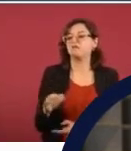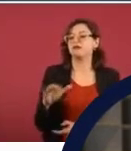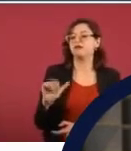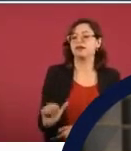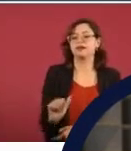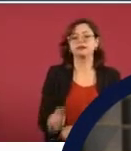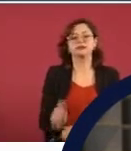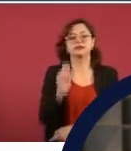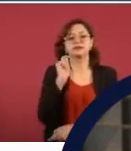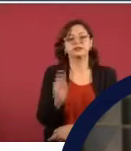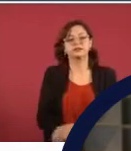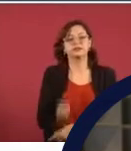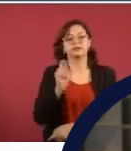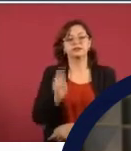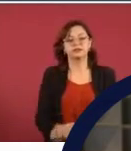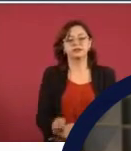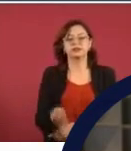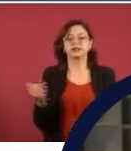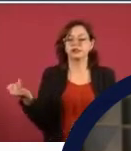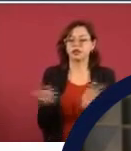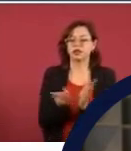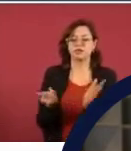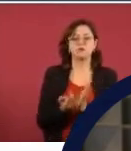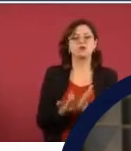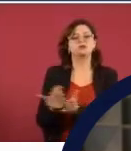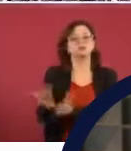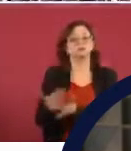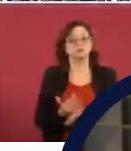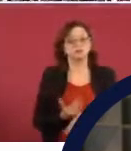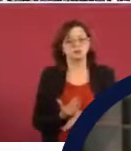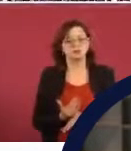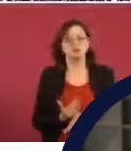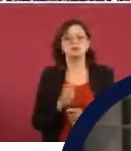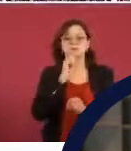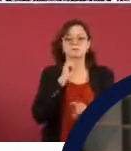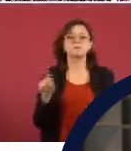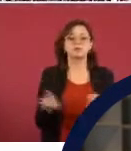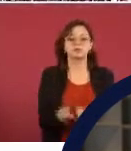hacer nada al respecto, y entonces se sacrifica la democracia